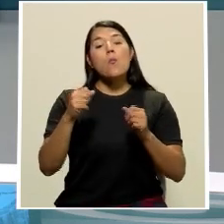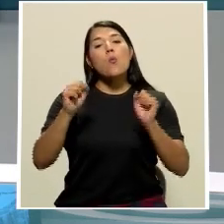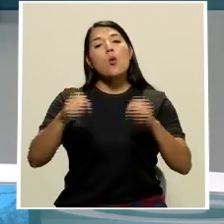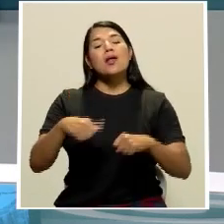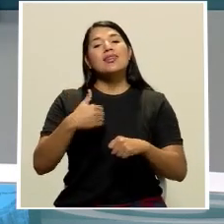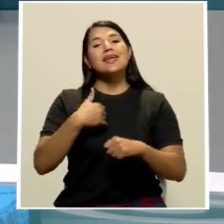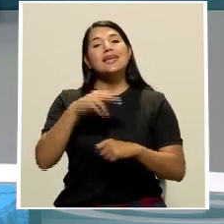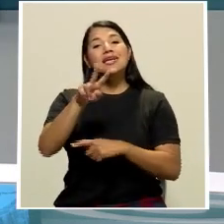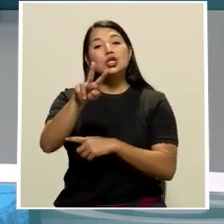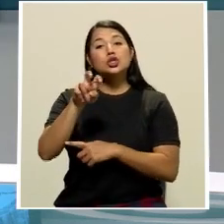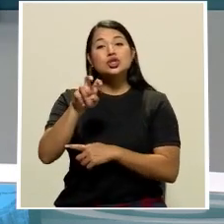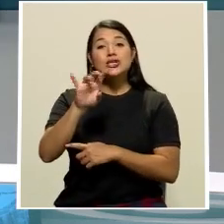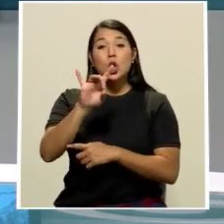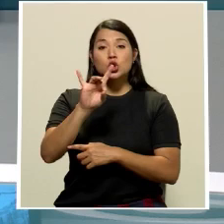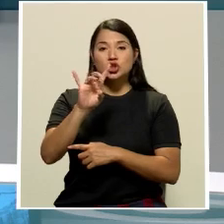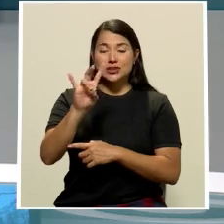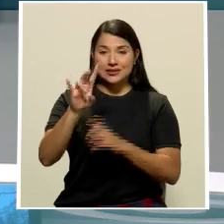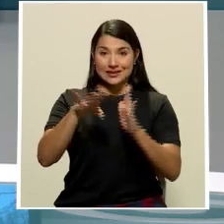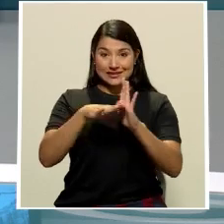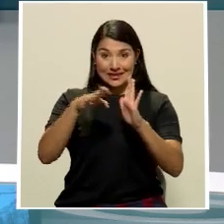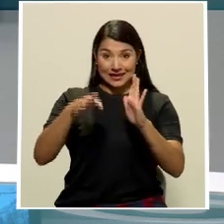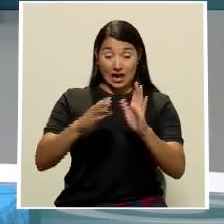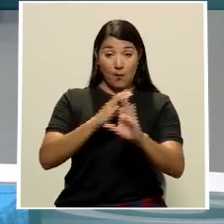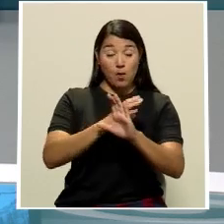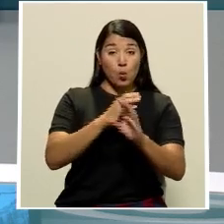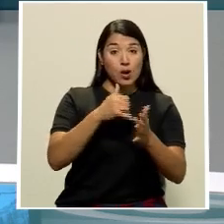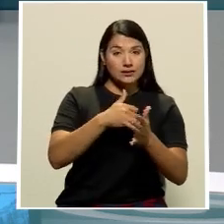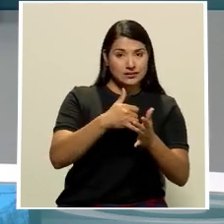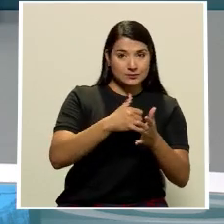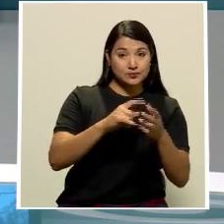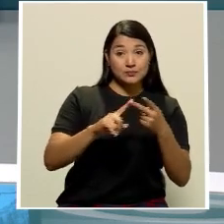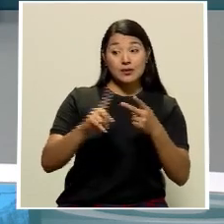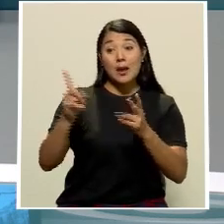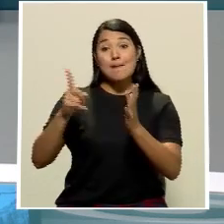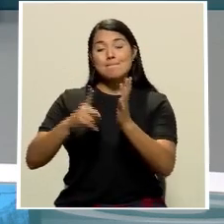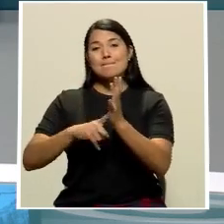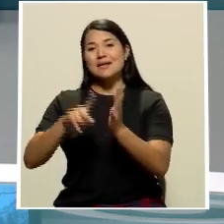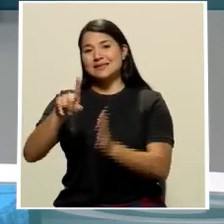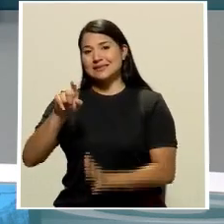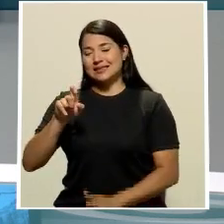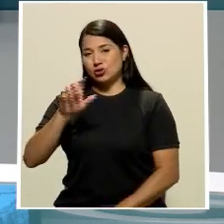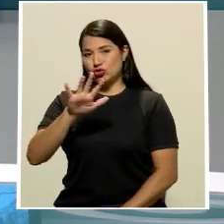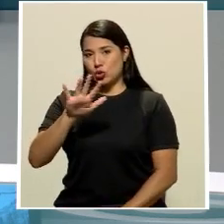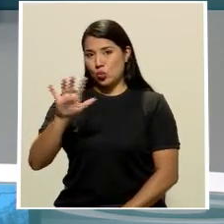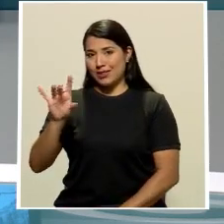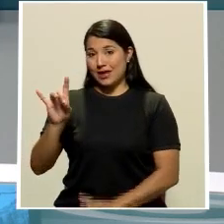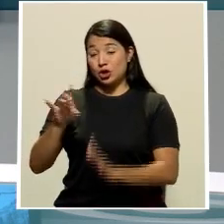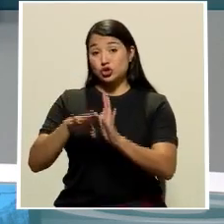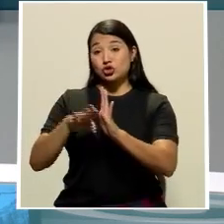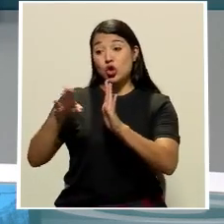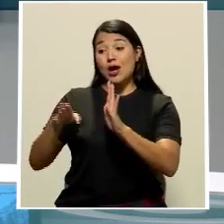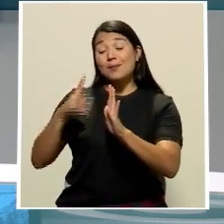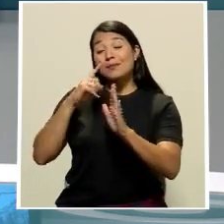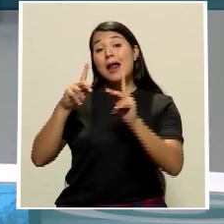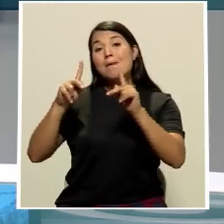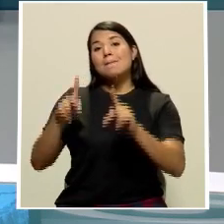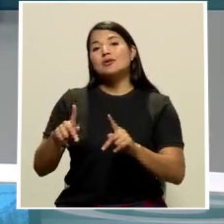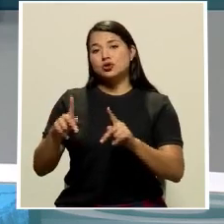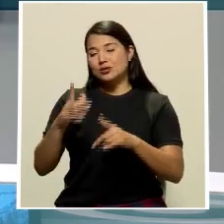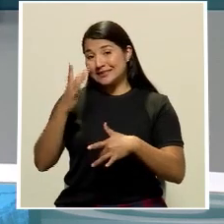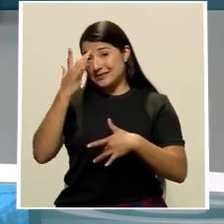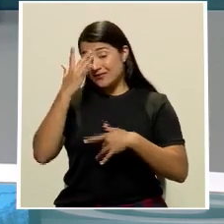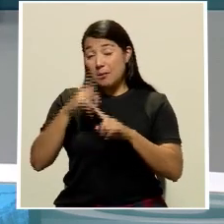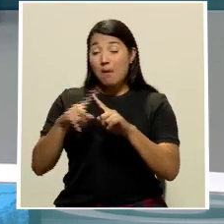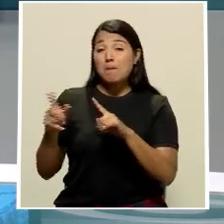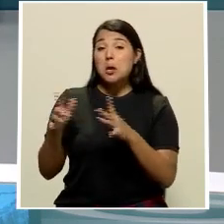camas de cuidados intensivos y de 1.158 camas para pacientes leves o moderados.